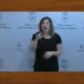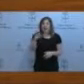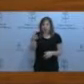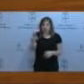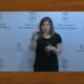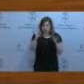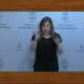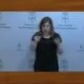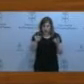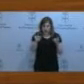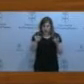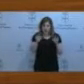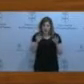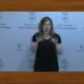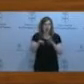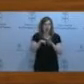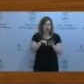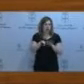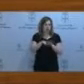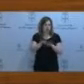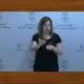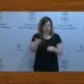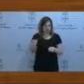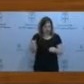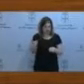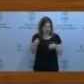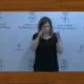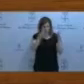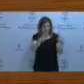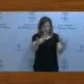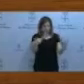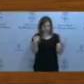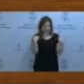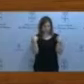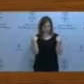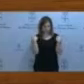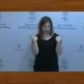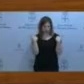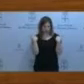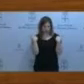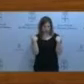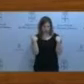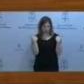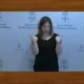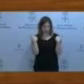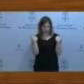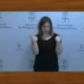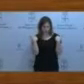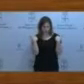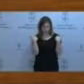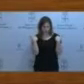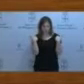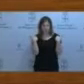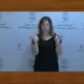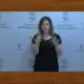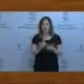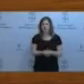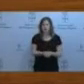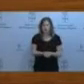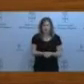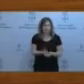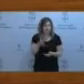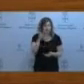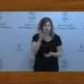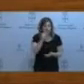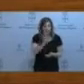sé que le han llegado también rumores y bien que se ha encargado usted de reunir al personal, no en su nombre, sino con persona interpuesta,